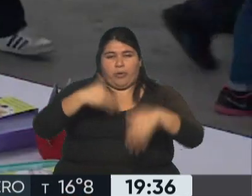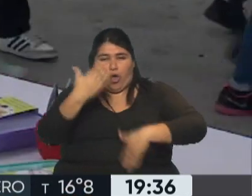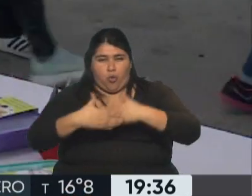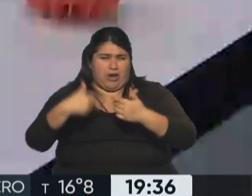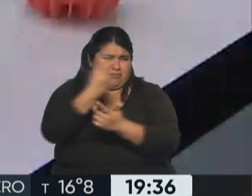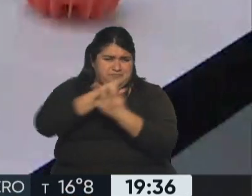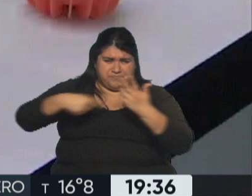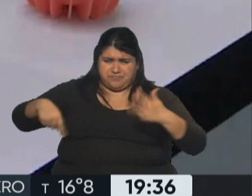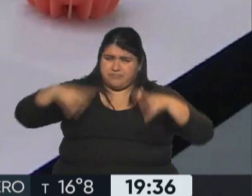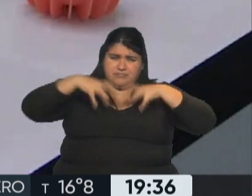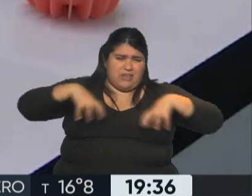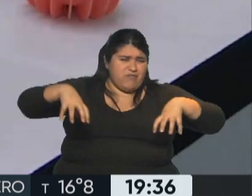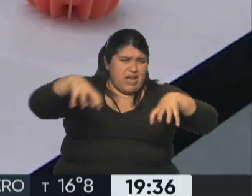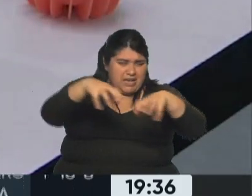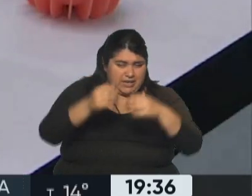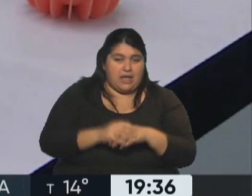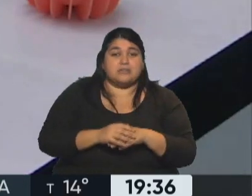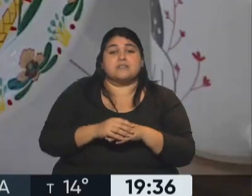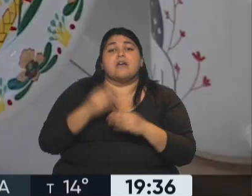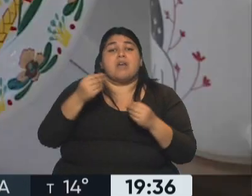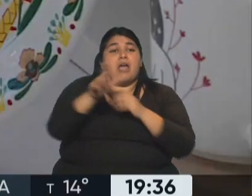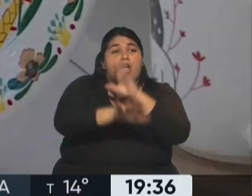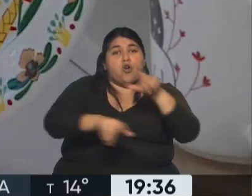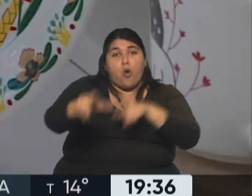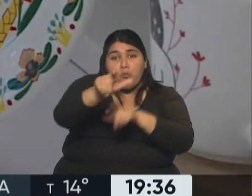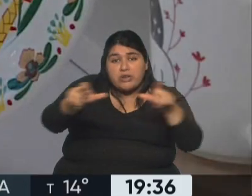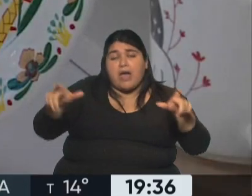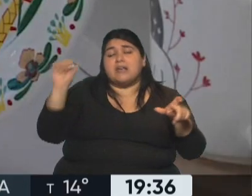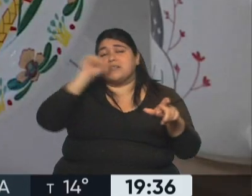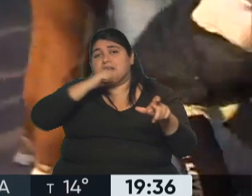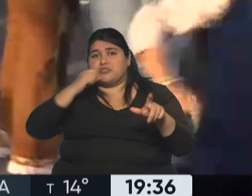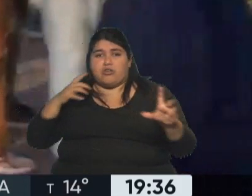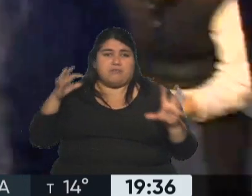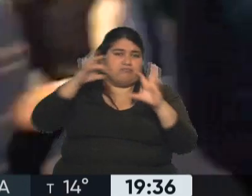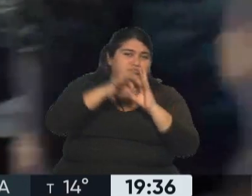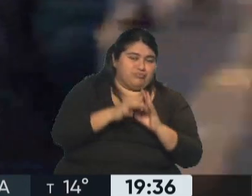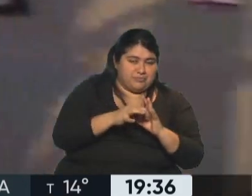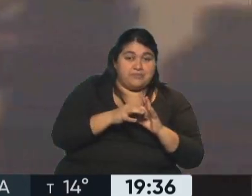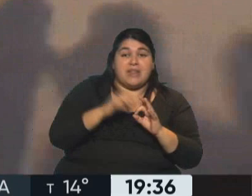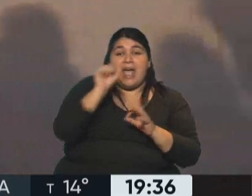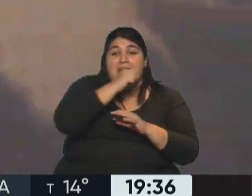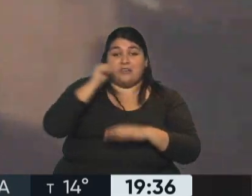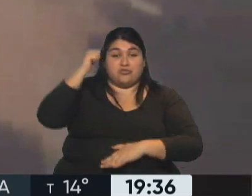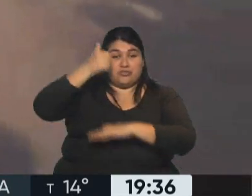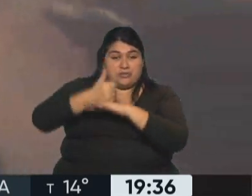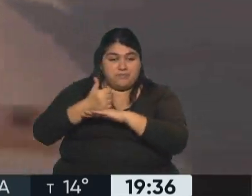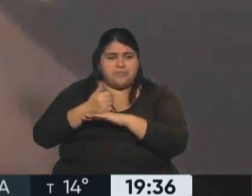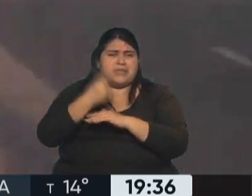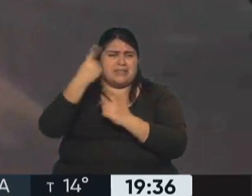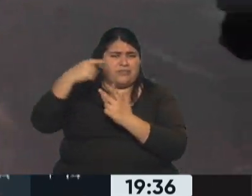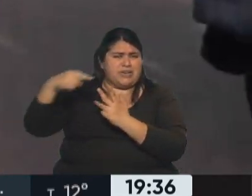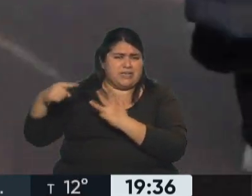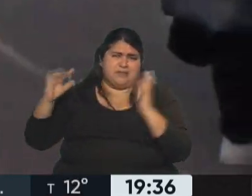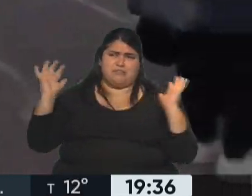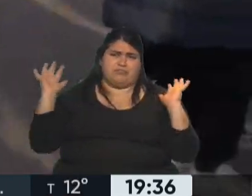para fortalecer ese lazo que hay entre la comunidad y los artistas hoy este domingo artistas como Ruger King concentraron